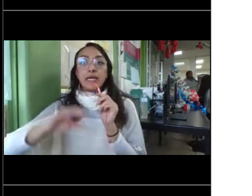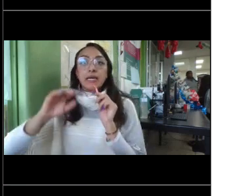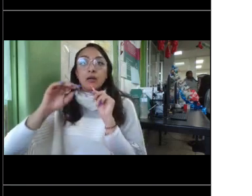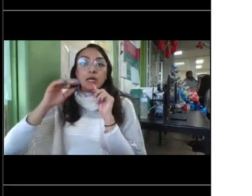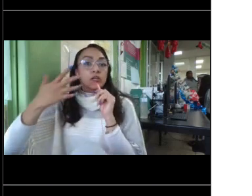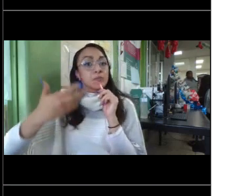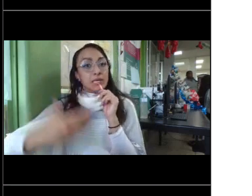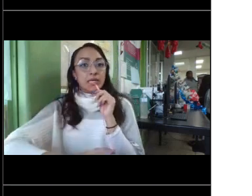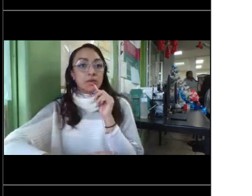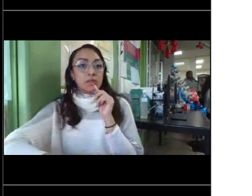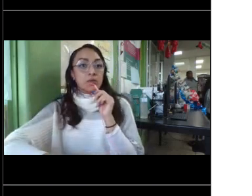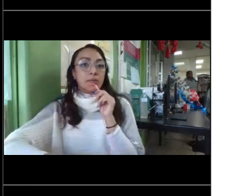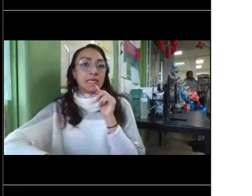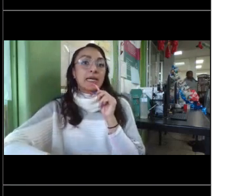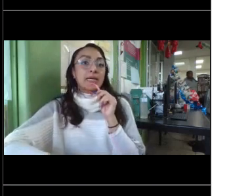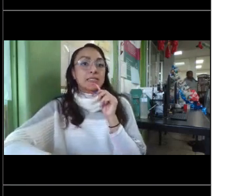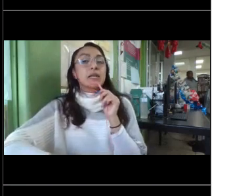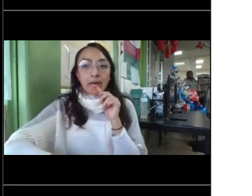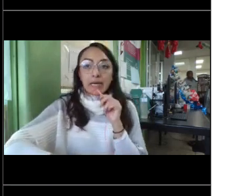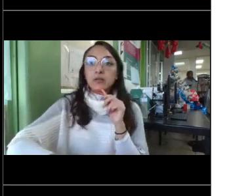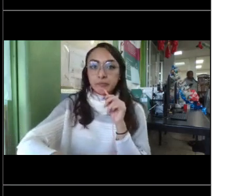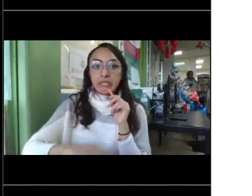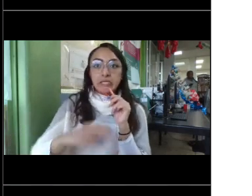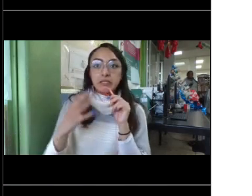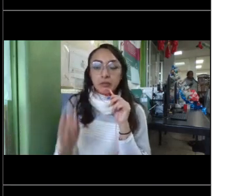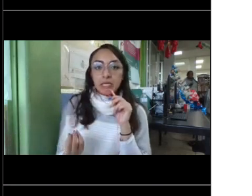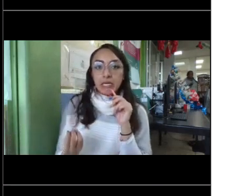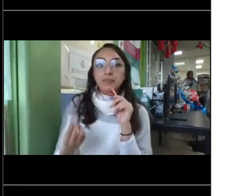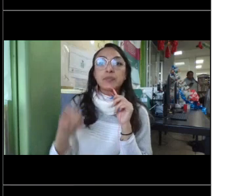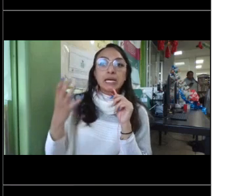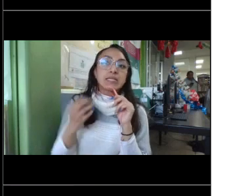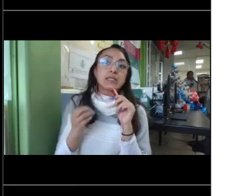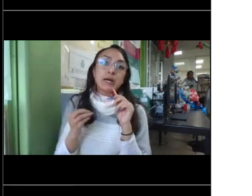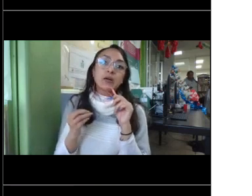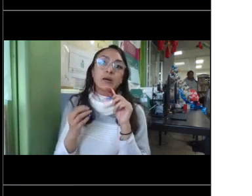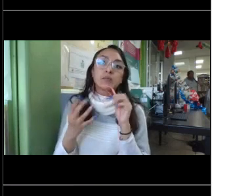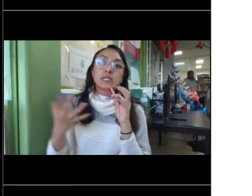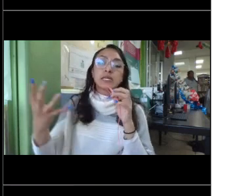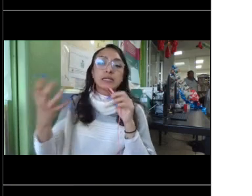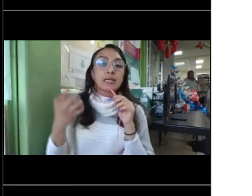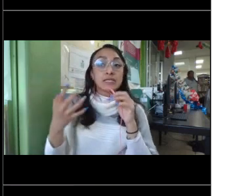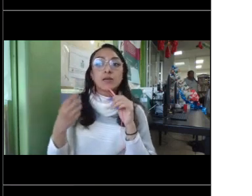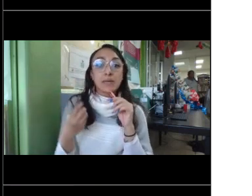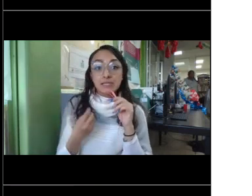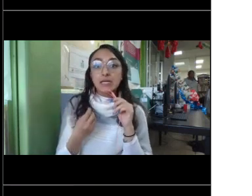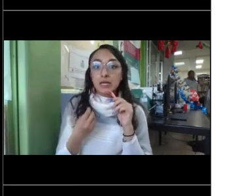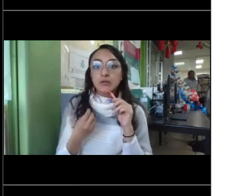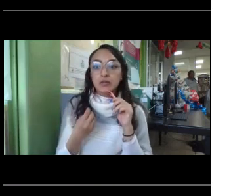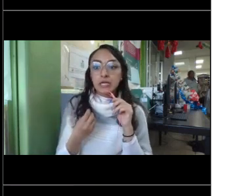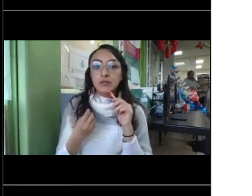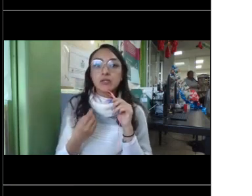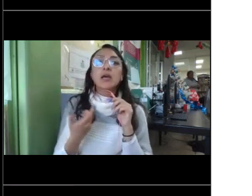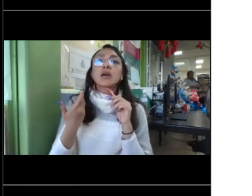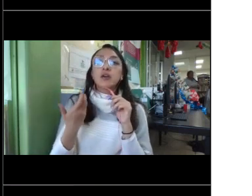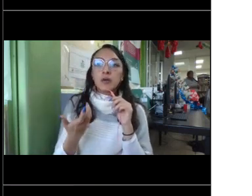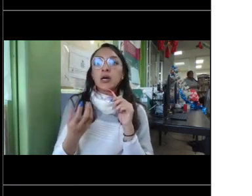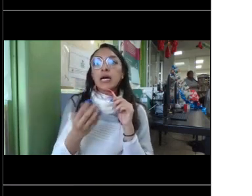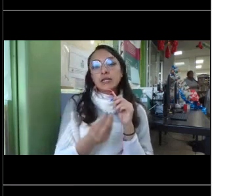parte de lo que nos marca la nueva escuela mexicana es trabajar con los padres de familia. Este trabajo que vamos a hacer tiene que ser más cercano con